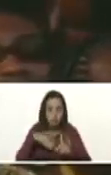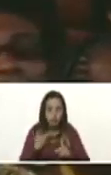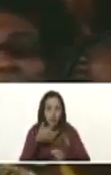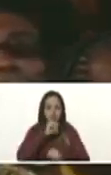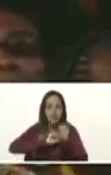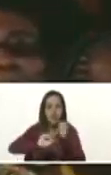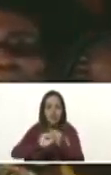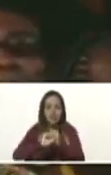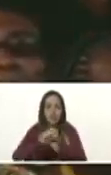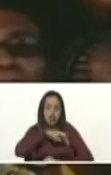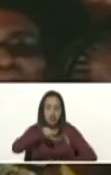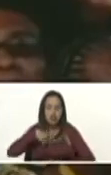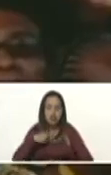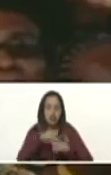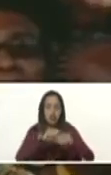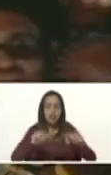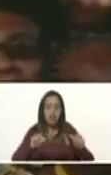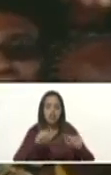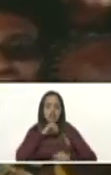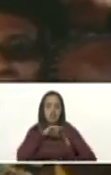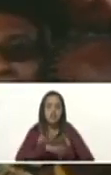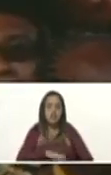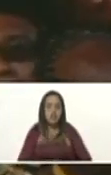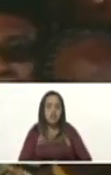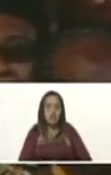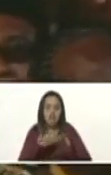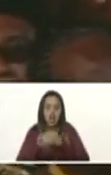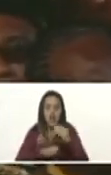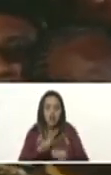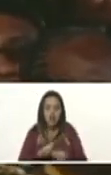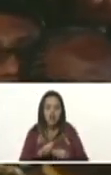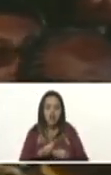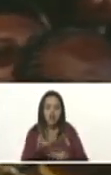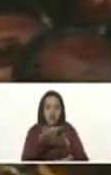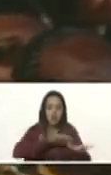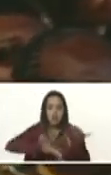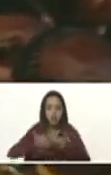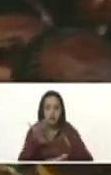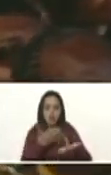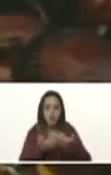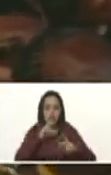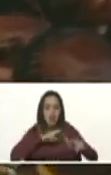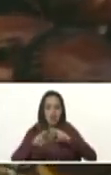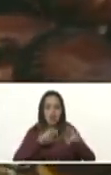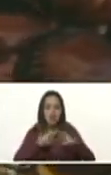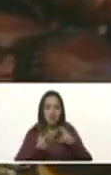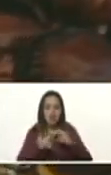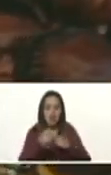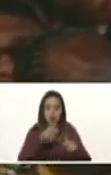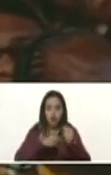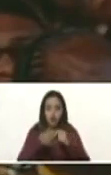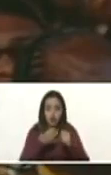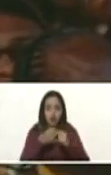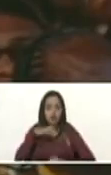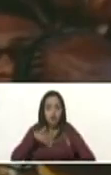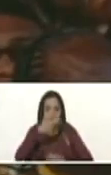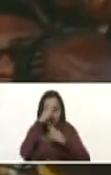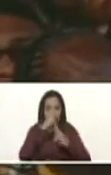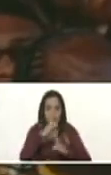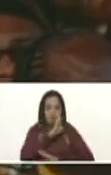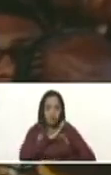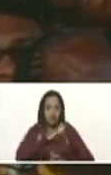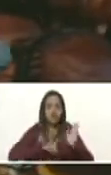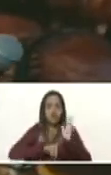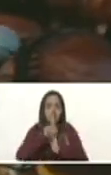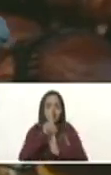defender nuestros territorios ancestrales, estableciendo un marco de convivencia y de relaciones económicas para que respeten nuestro propio